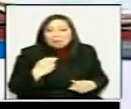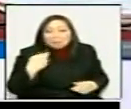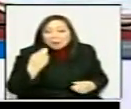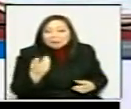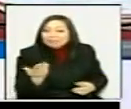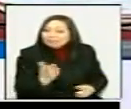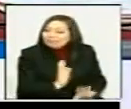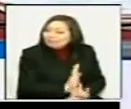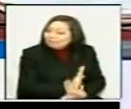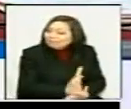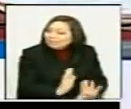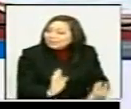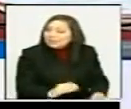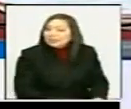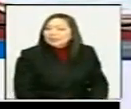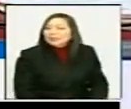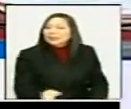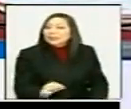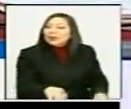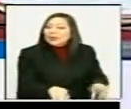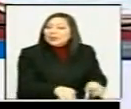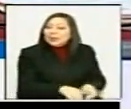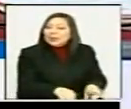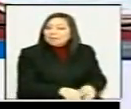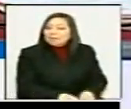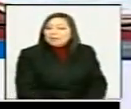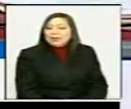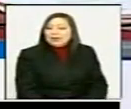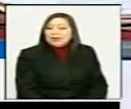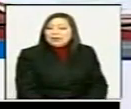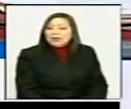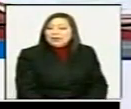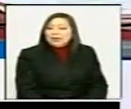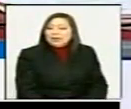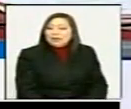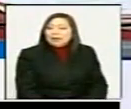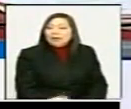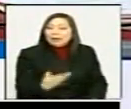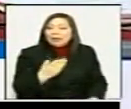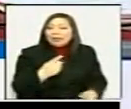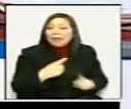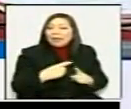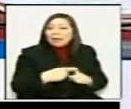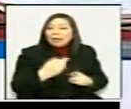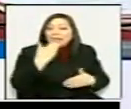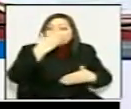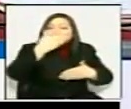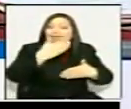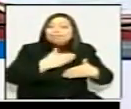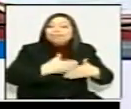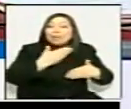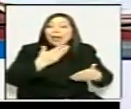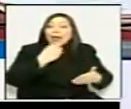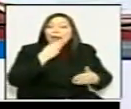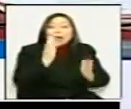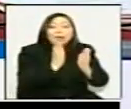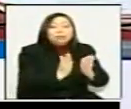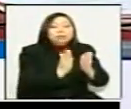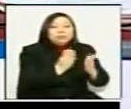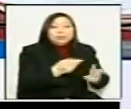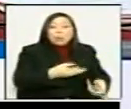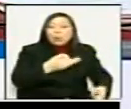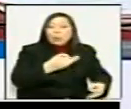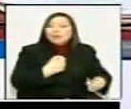equilibrio, sino también en el tribunal arbitral con árbitros